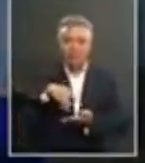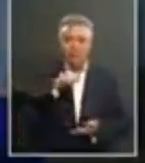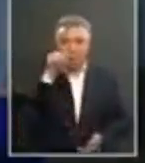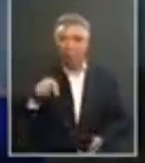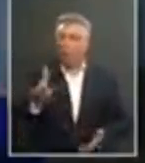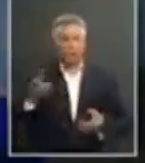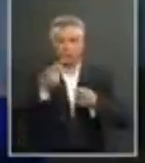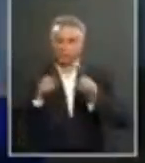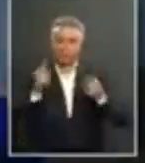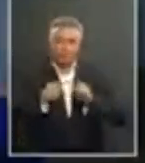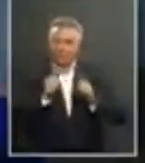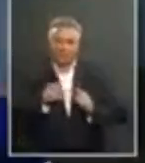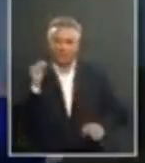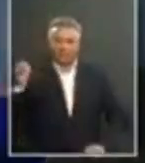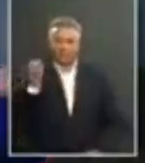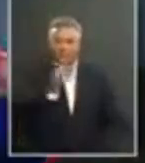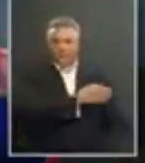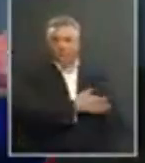Pero